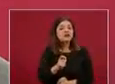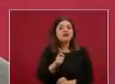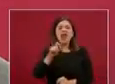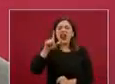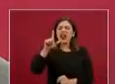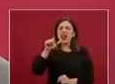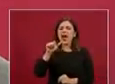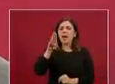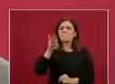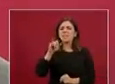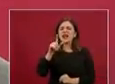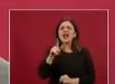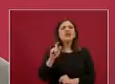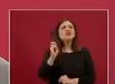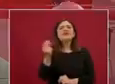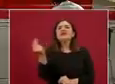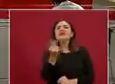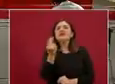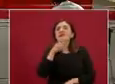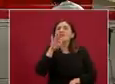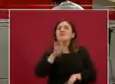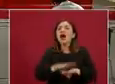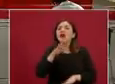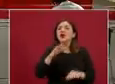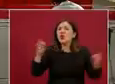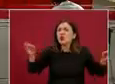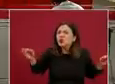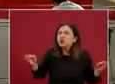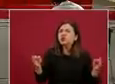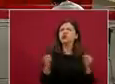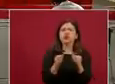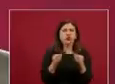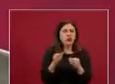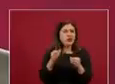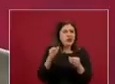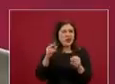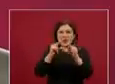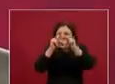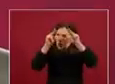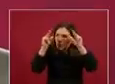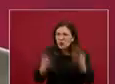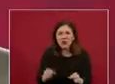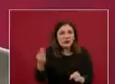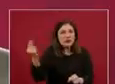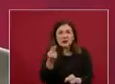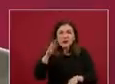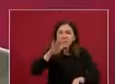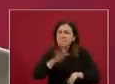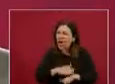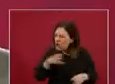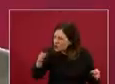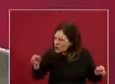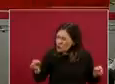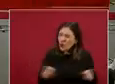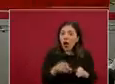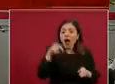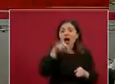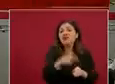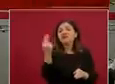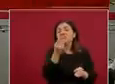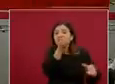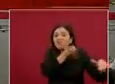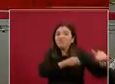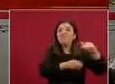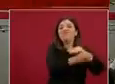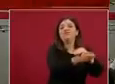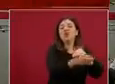al calor y se requieren congelaciones extremas, lo que llamamos técnicamente ultracongelación. Tienen que estar